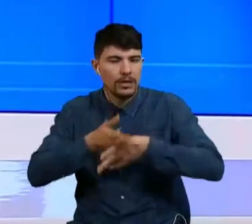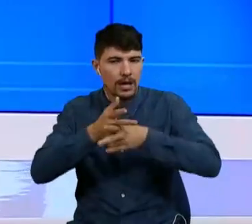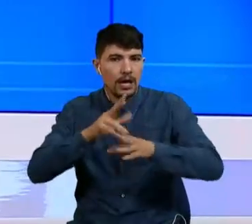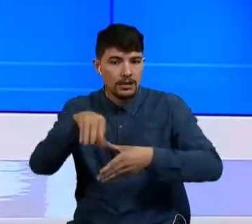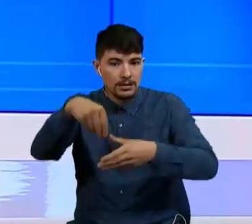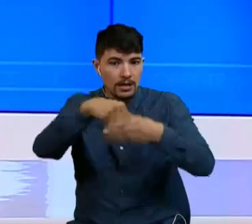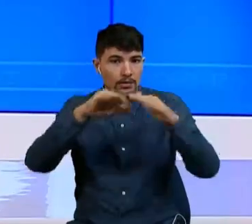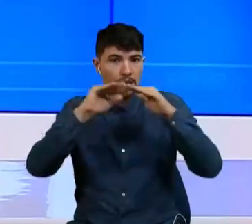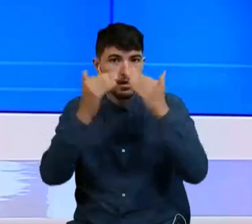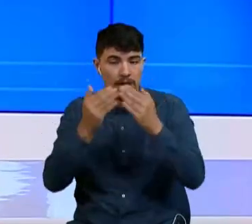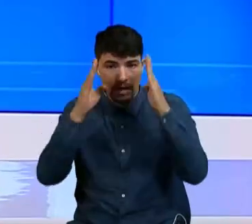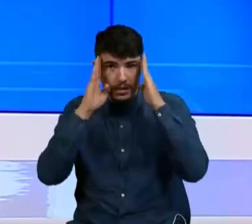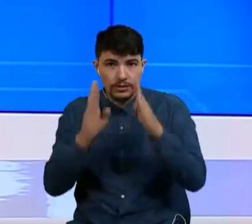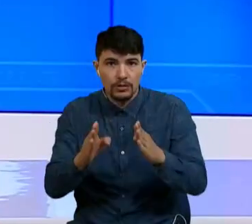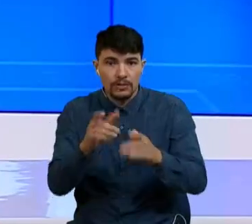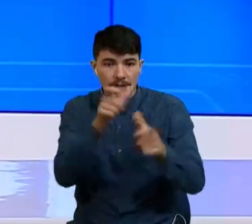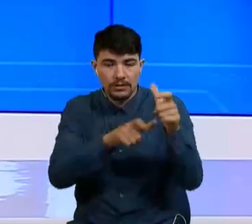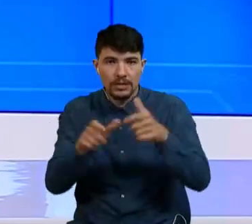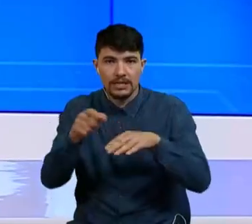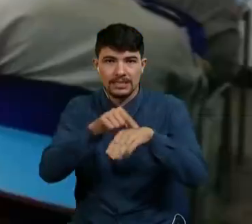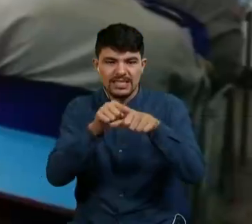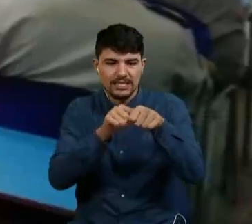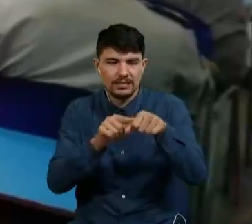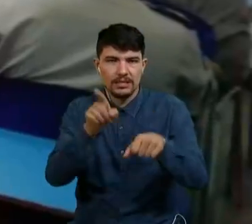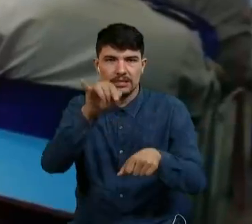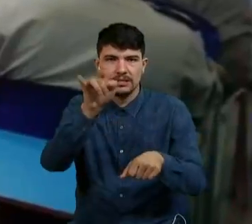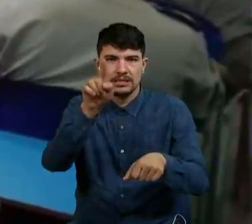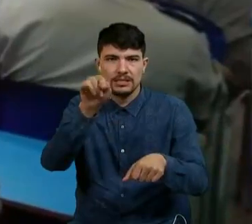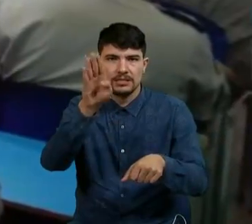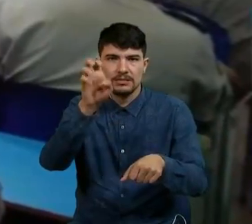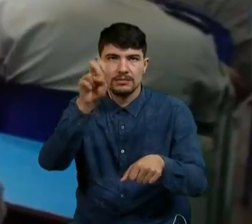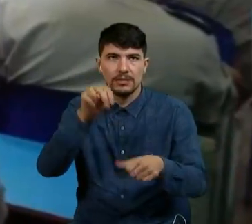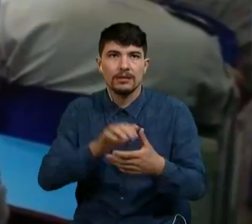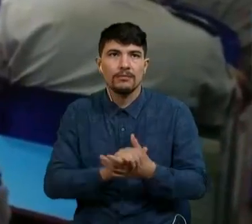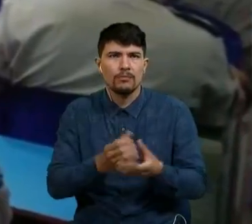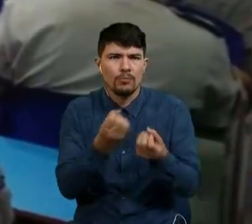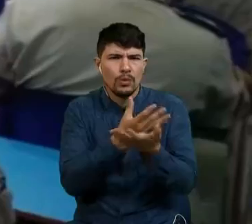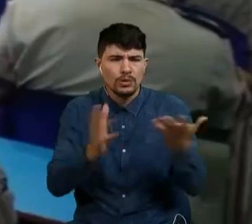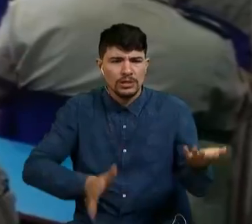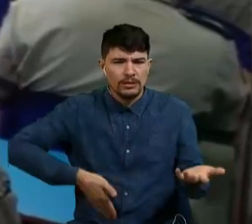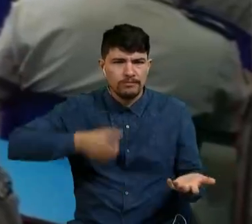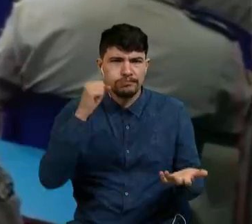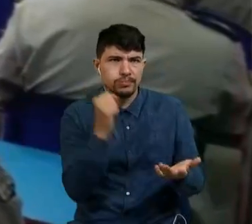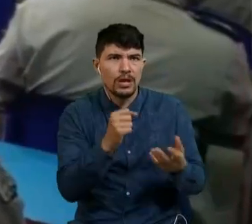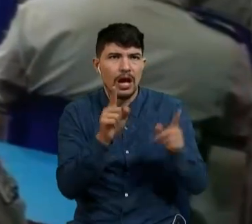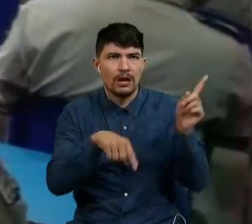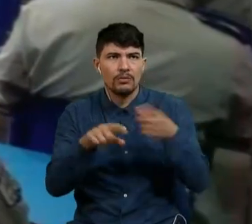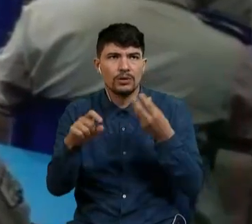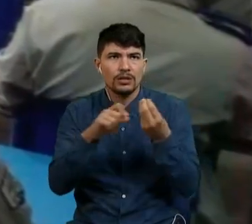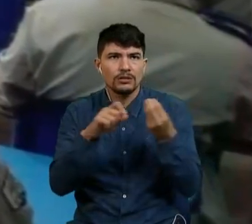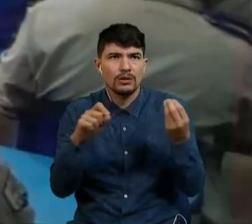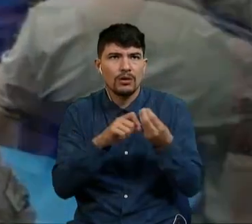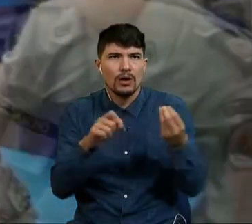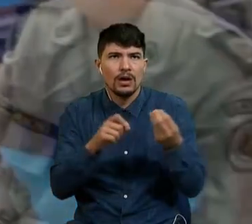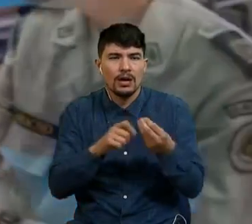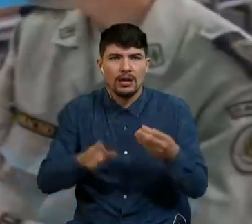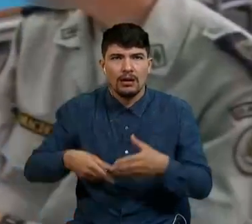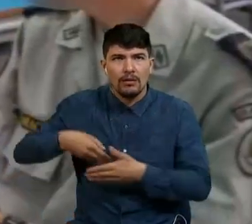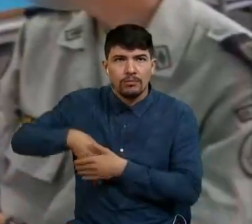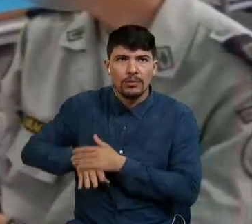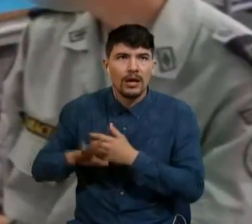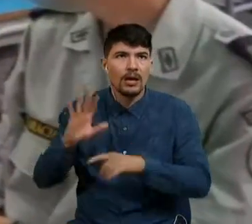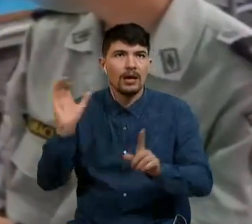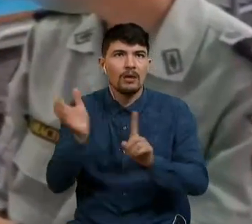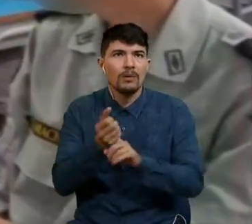y la atención de usuarios del sisbén armas blancas y drogas empacadas en dosis personales fueron